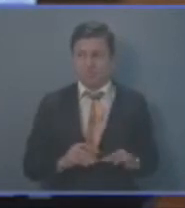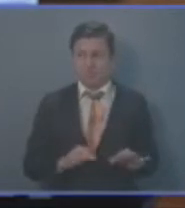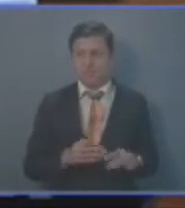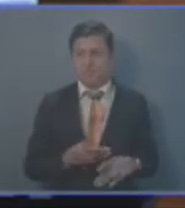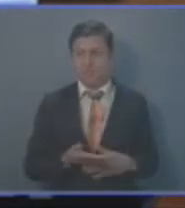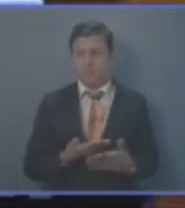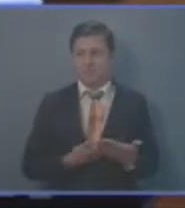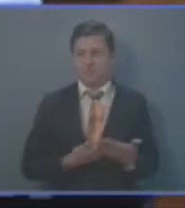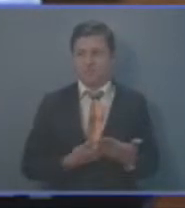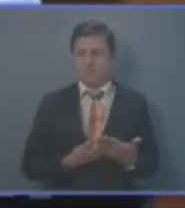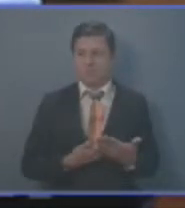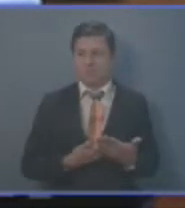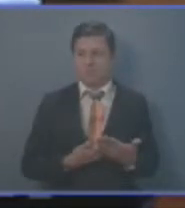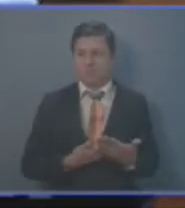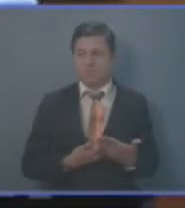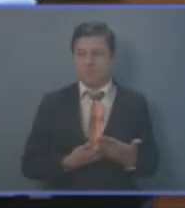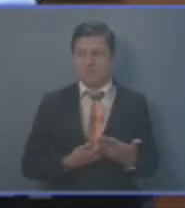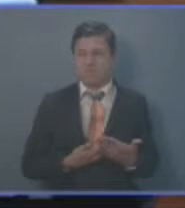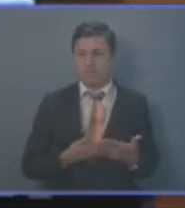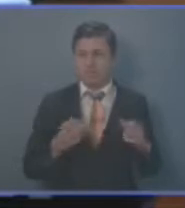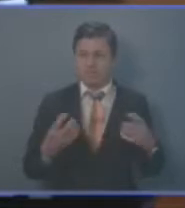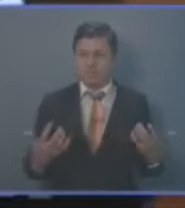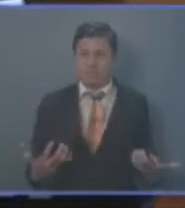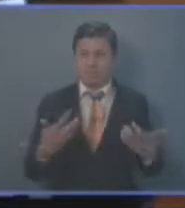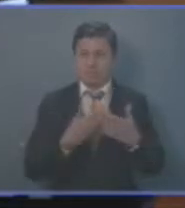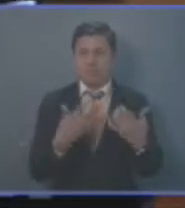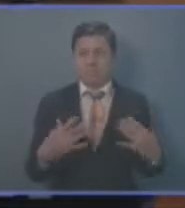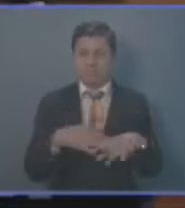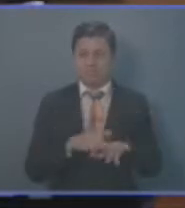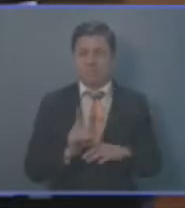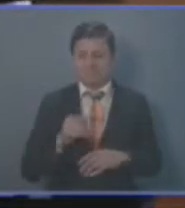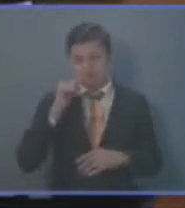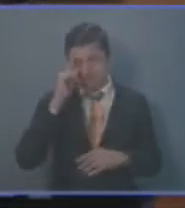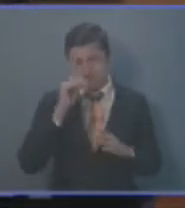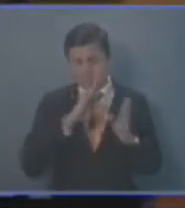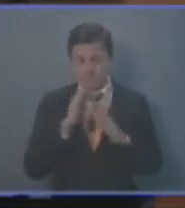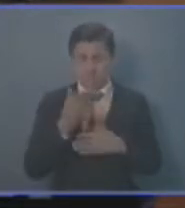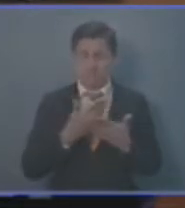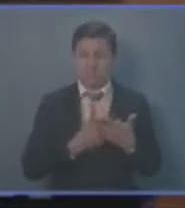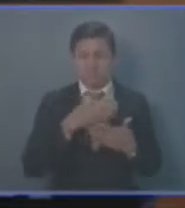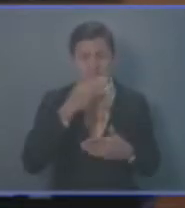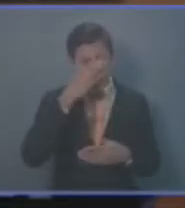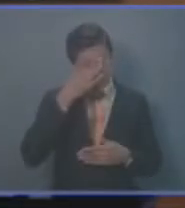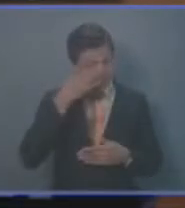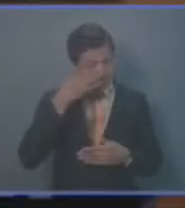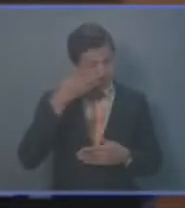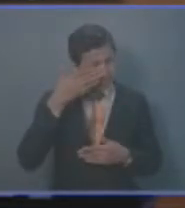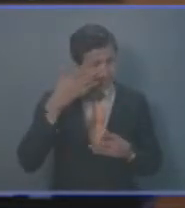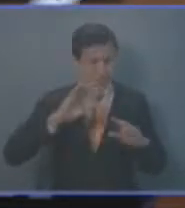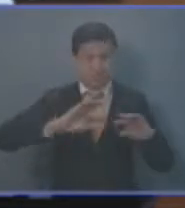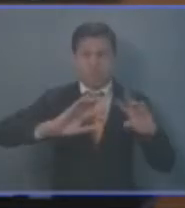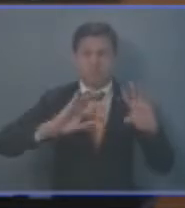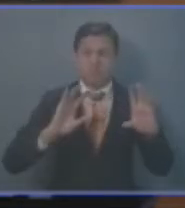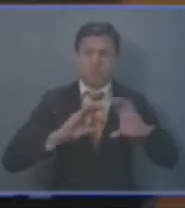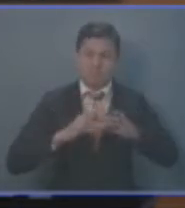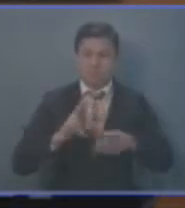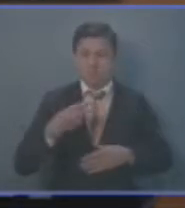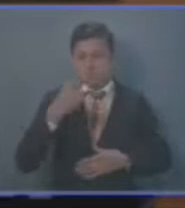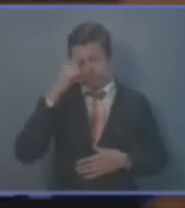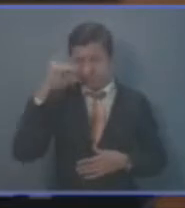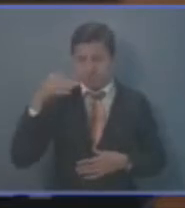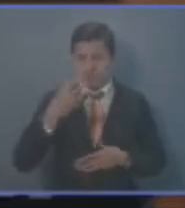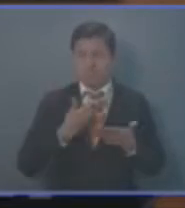para generar incorporar conocimiento que aporte a la toma de decisiones en las políticas públicas en